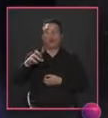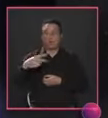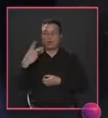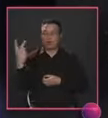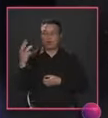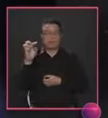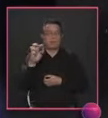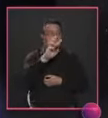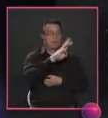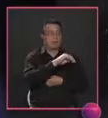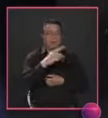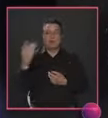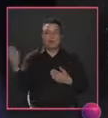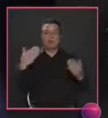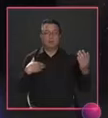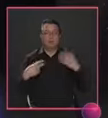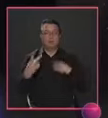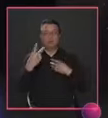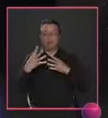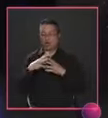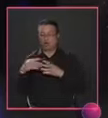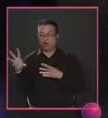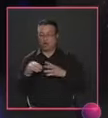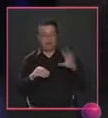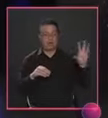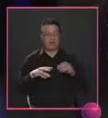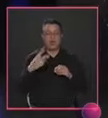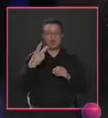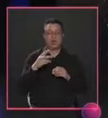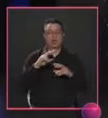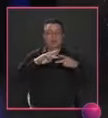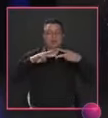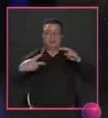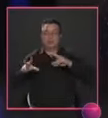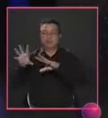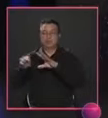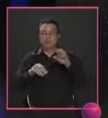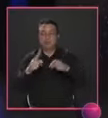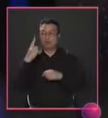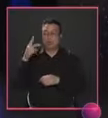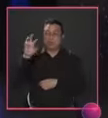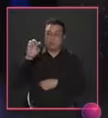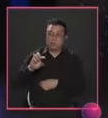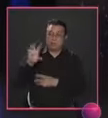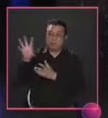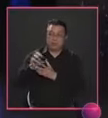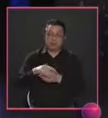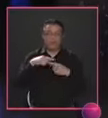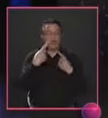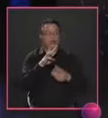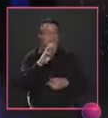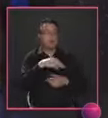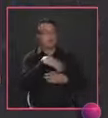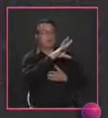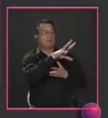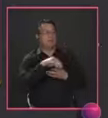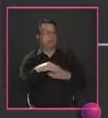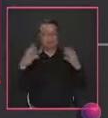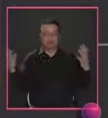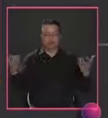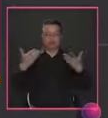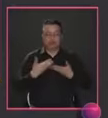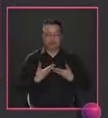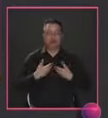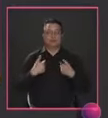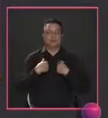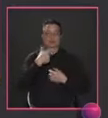tenemos para cada cromosoma 2 copias y para cada gen 2 copias. Uno de origen paterno y otro de origen materno.